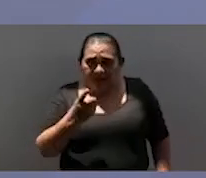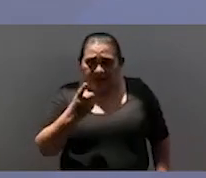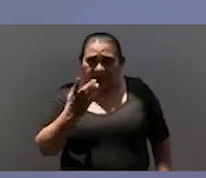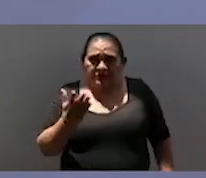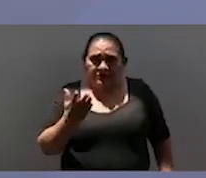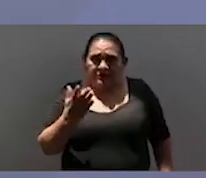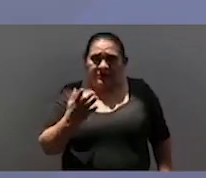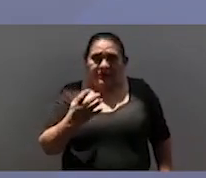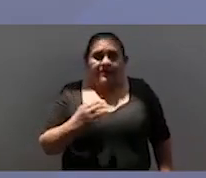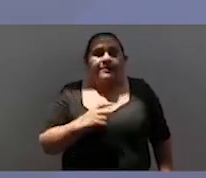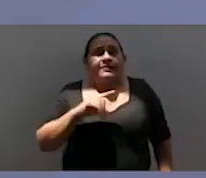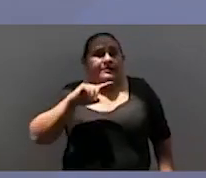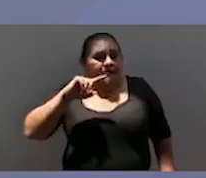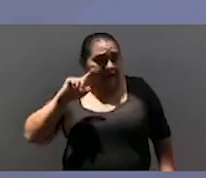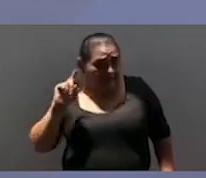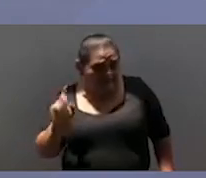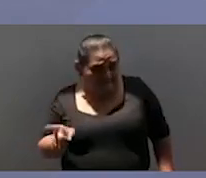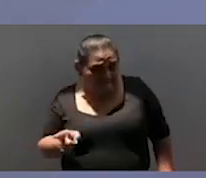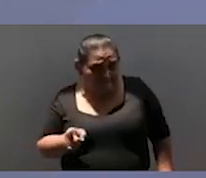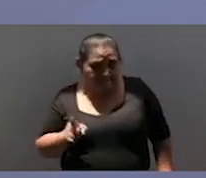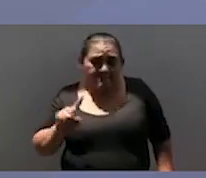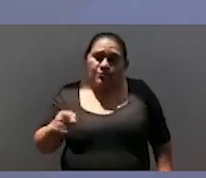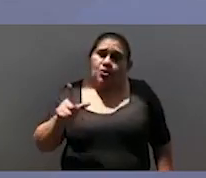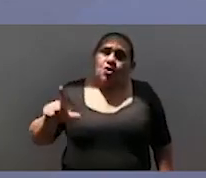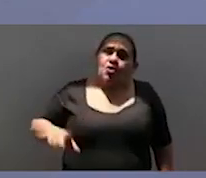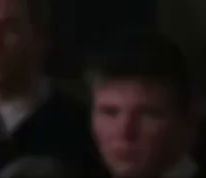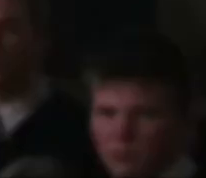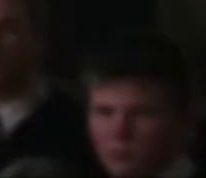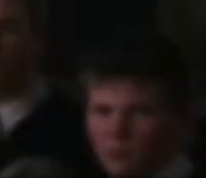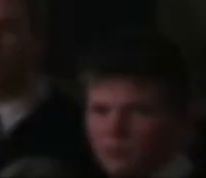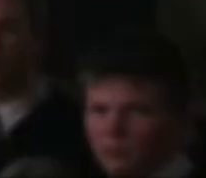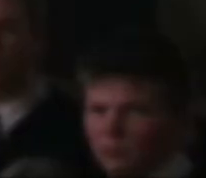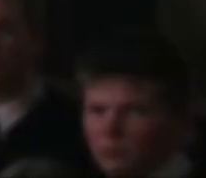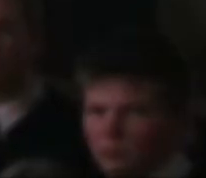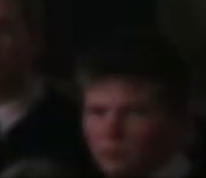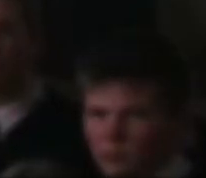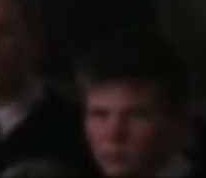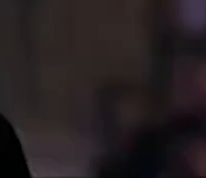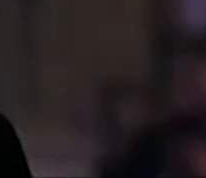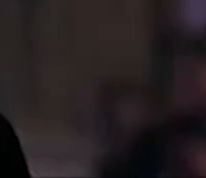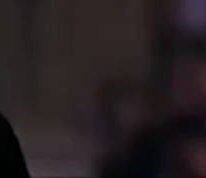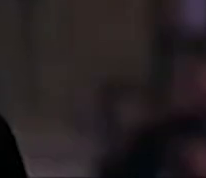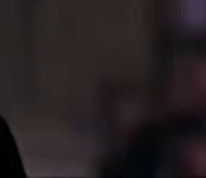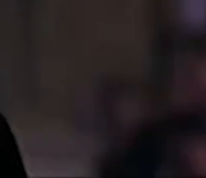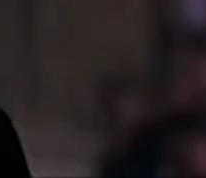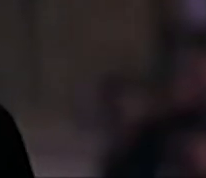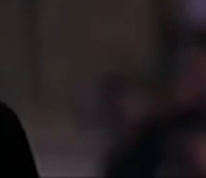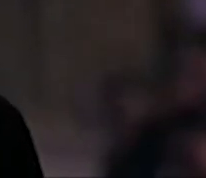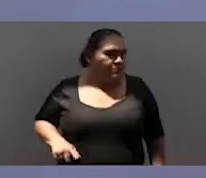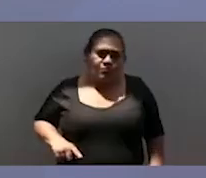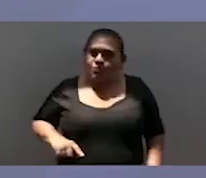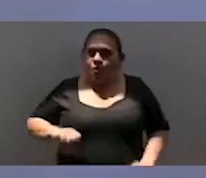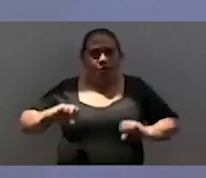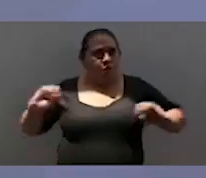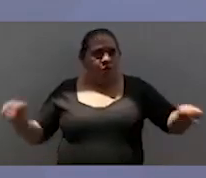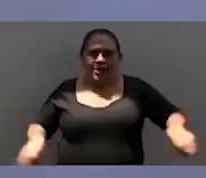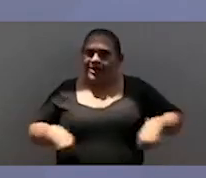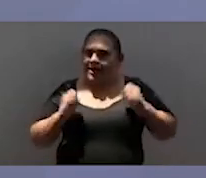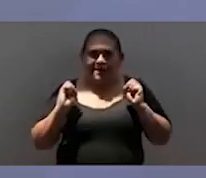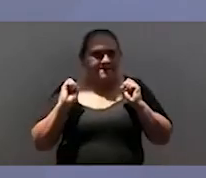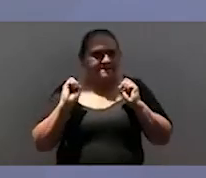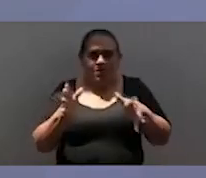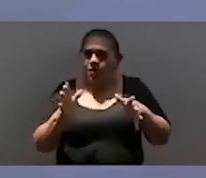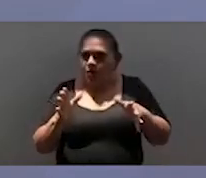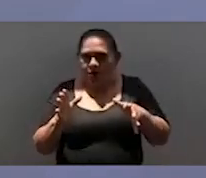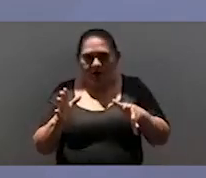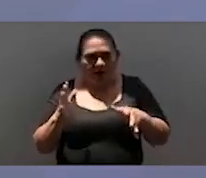que yo soy gobernador, no soy Harry Potter. ¿Asustado, Potter? Ni un poco. No